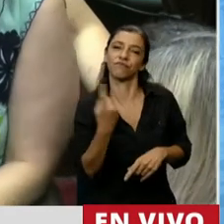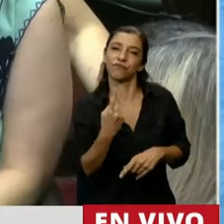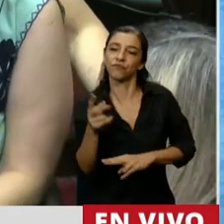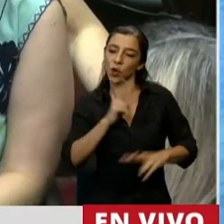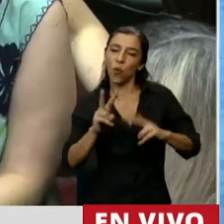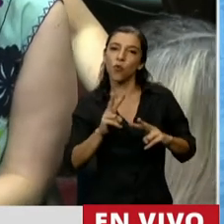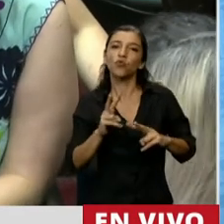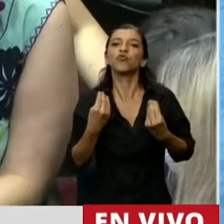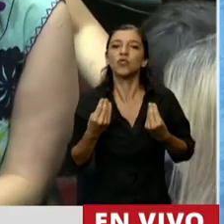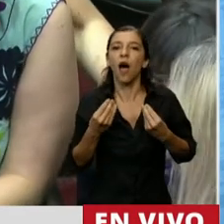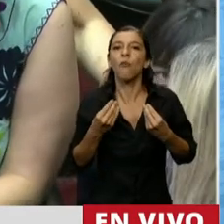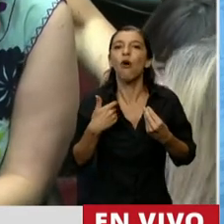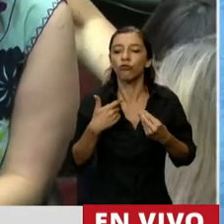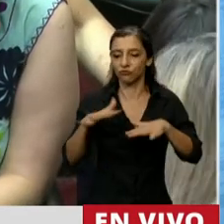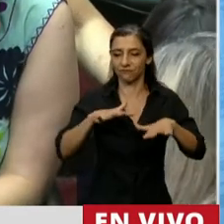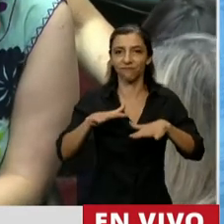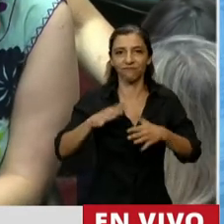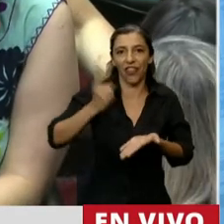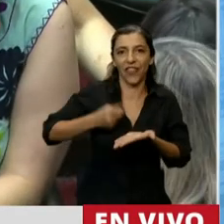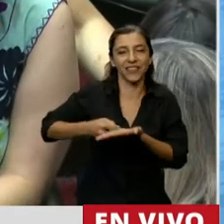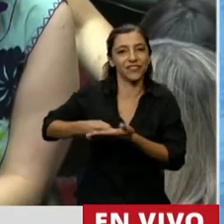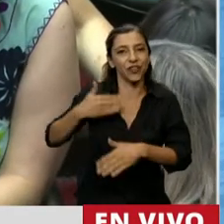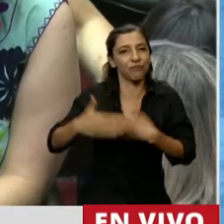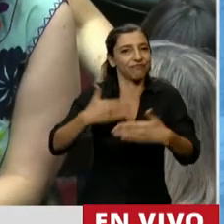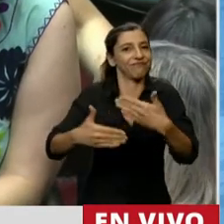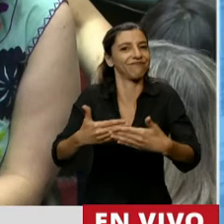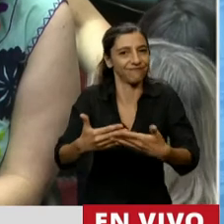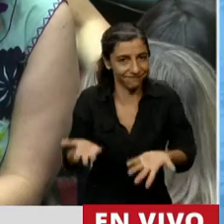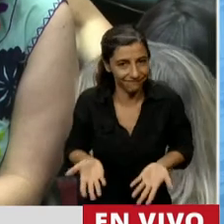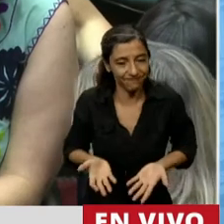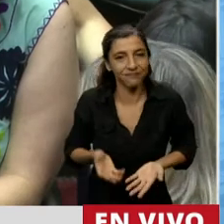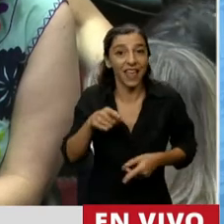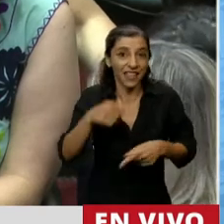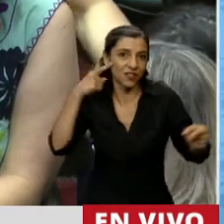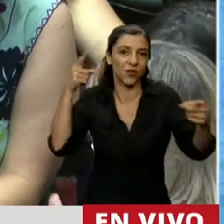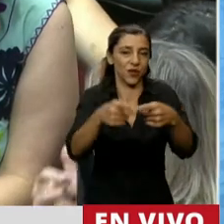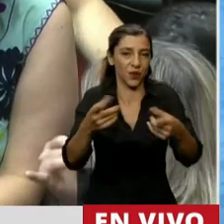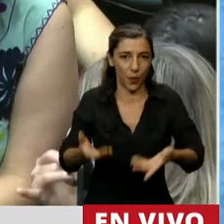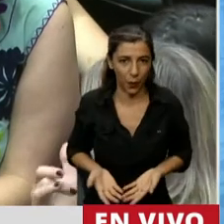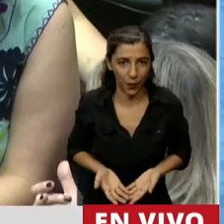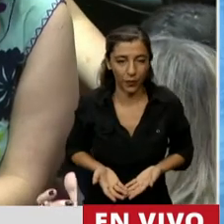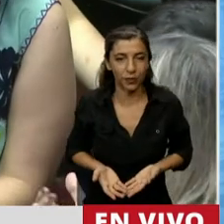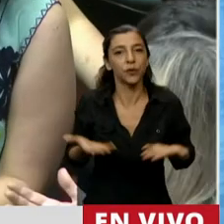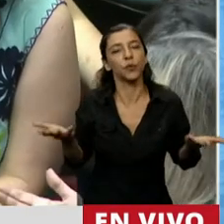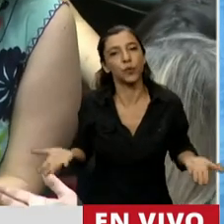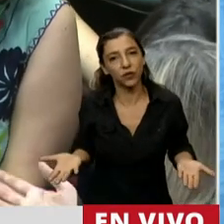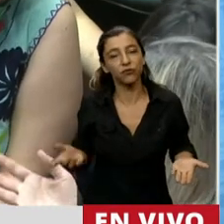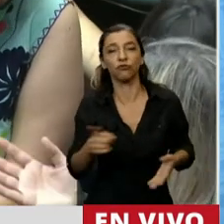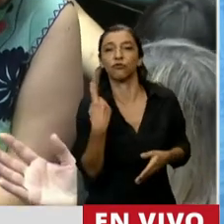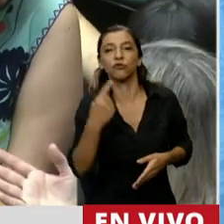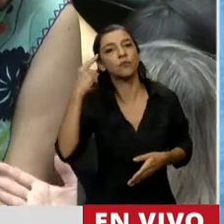de la concreción de ese conjunto de medidas. Entonces, si esto es así, ¿por qué no dar un piso